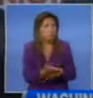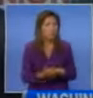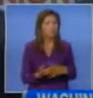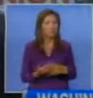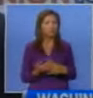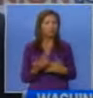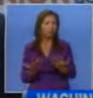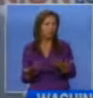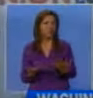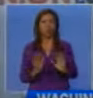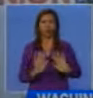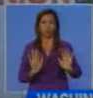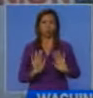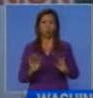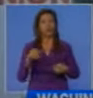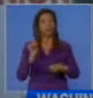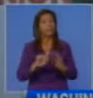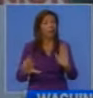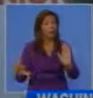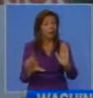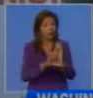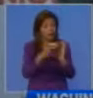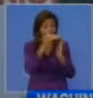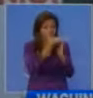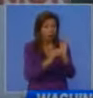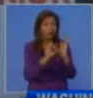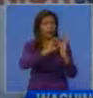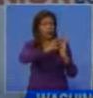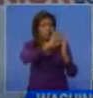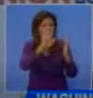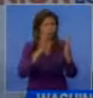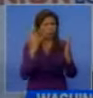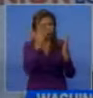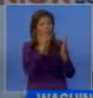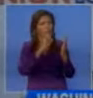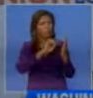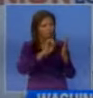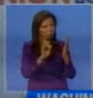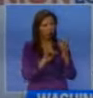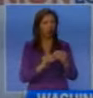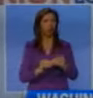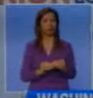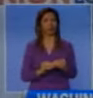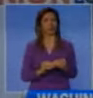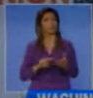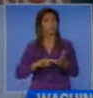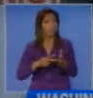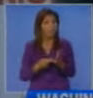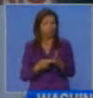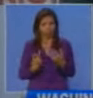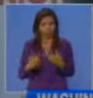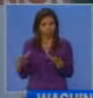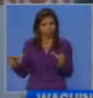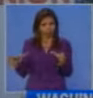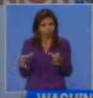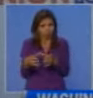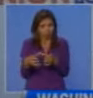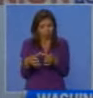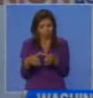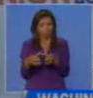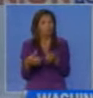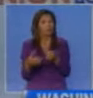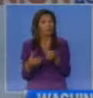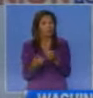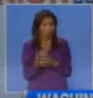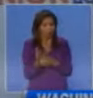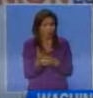Necesitamos leyes claras. Construiremos entonces una organización de ideas más